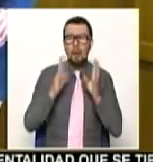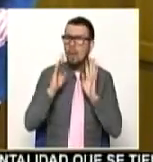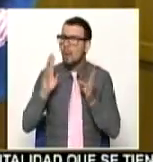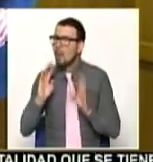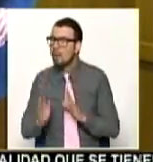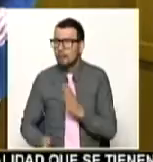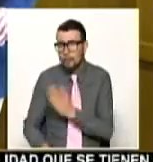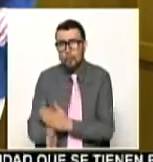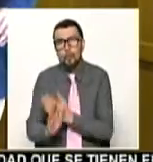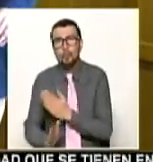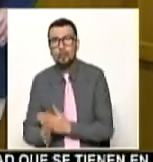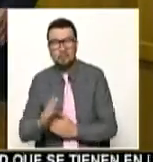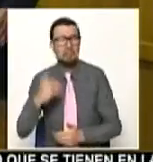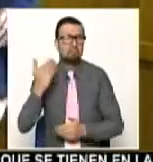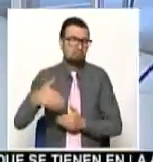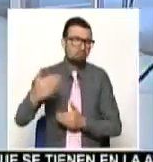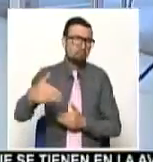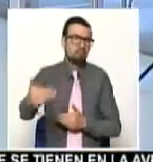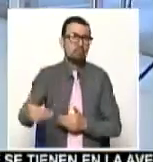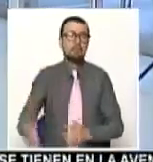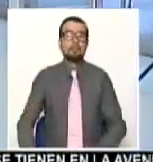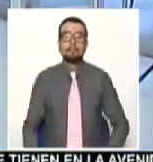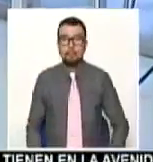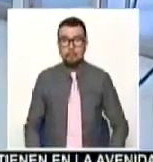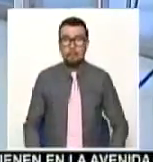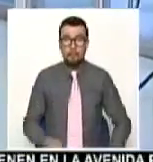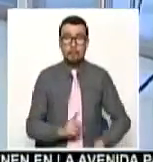se seguirán realizando periódicamente.